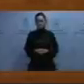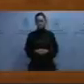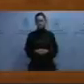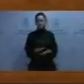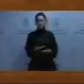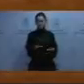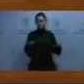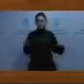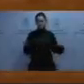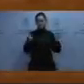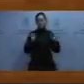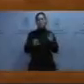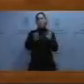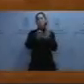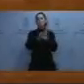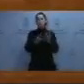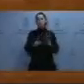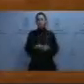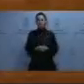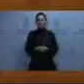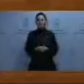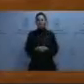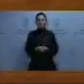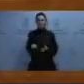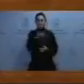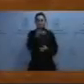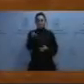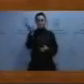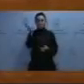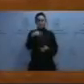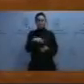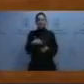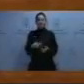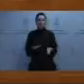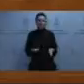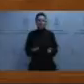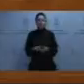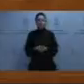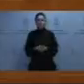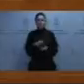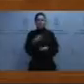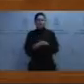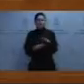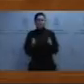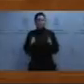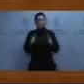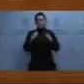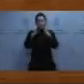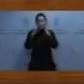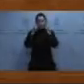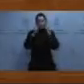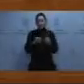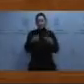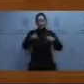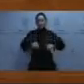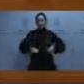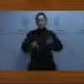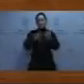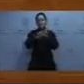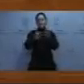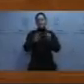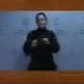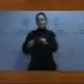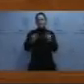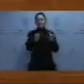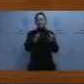Señorías, las leyes son imperfectas en muchos casos. Es un hecho de la vida. Y esta ley que hoy debatimos puede que no sea